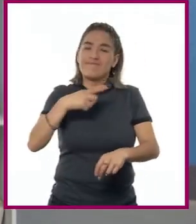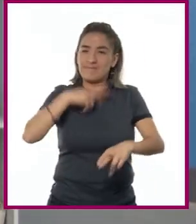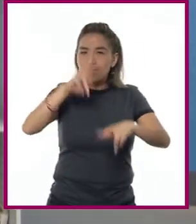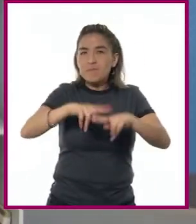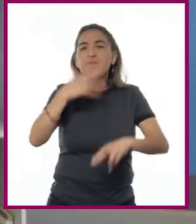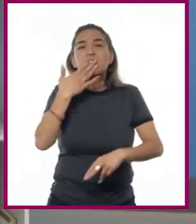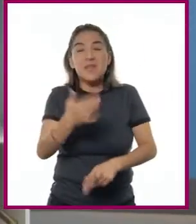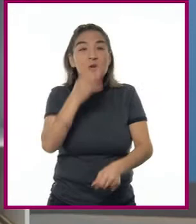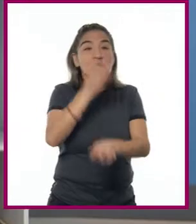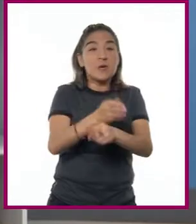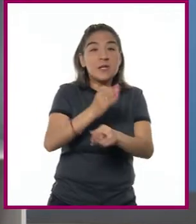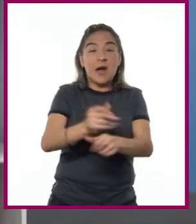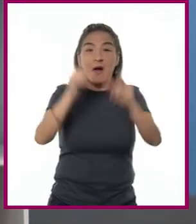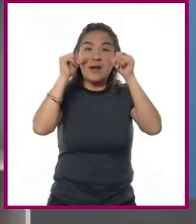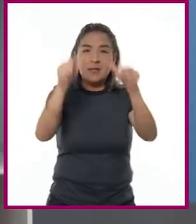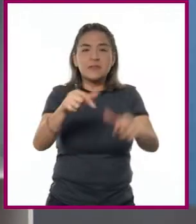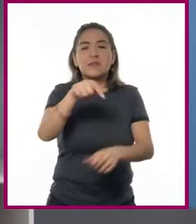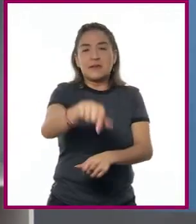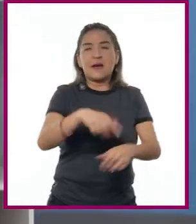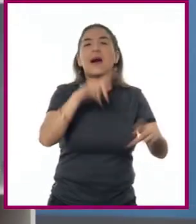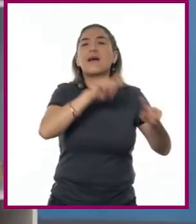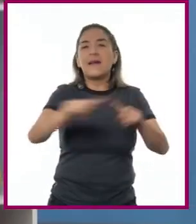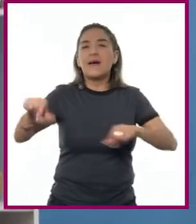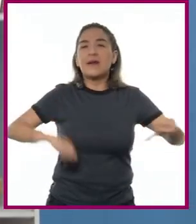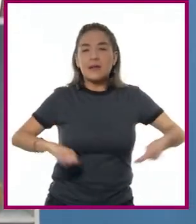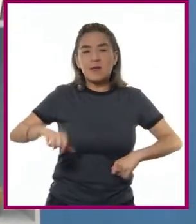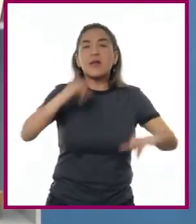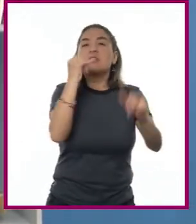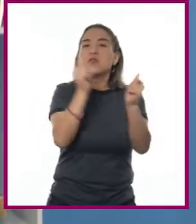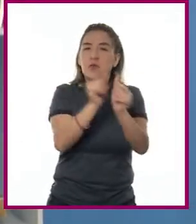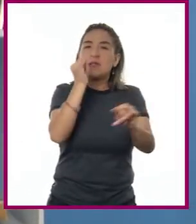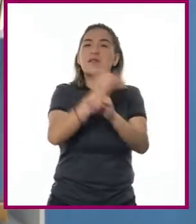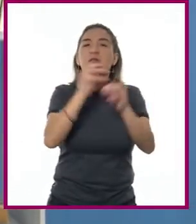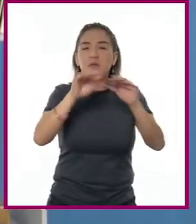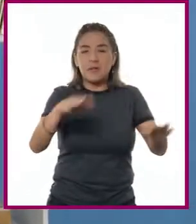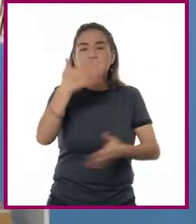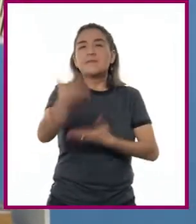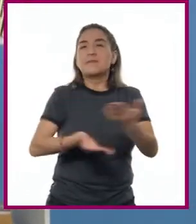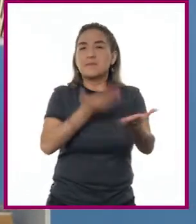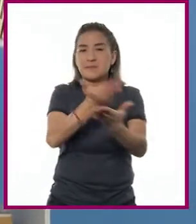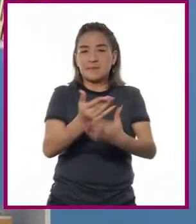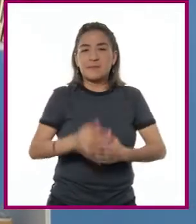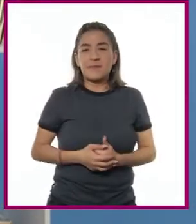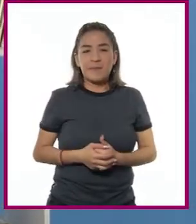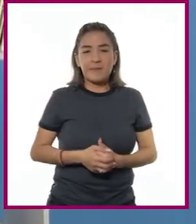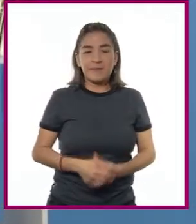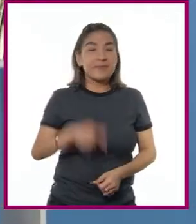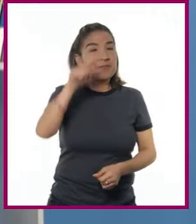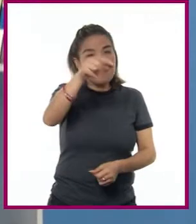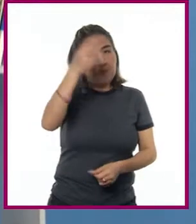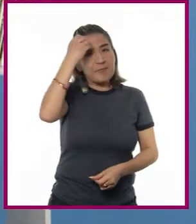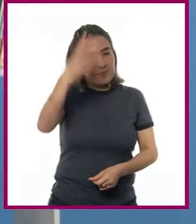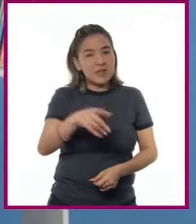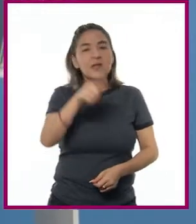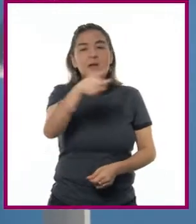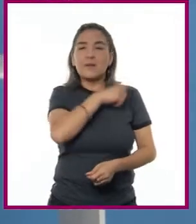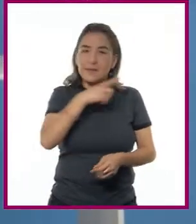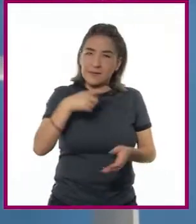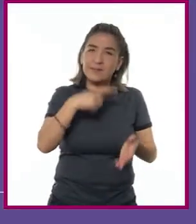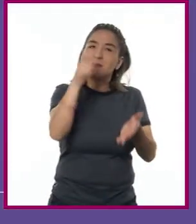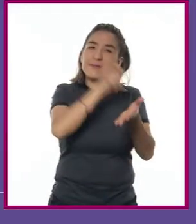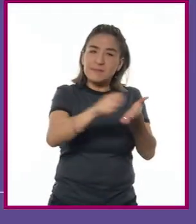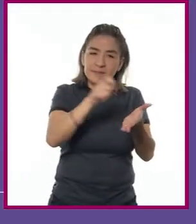cómodos y presten mucha atención a las actividades e información que les presentaremos. No se olviden de tomar